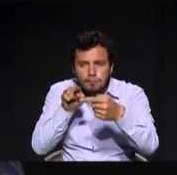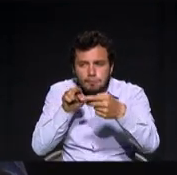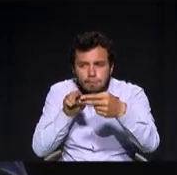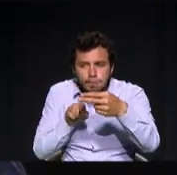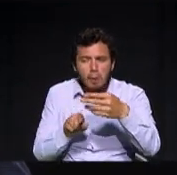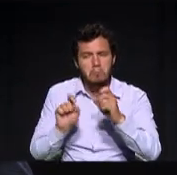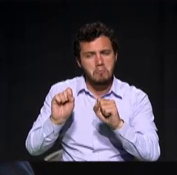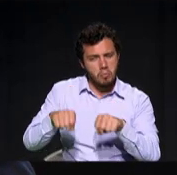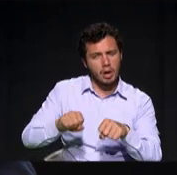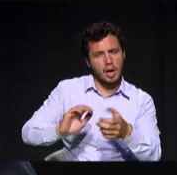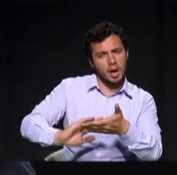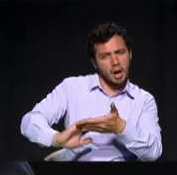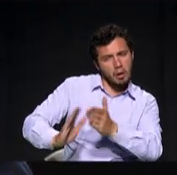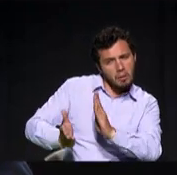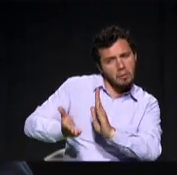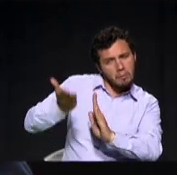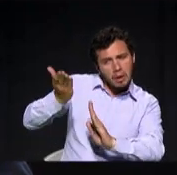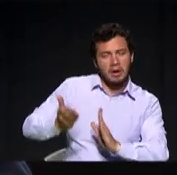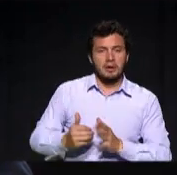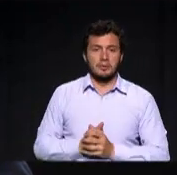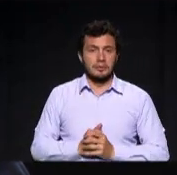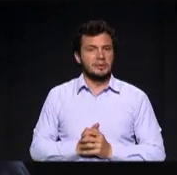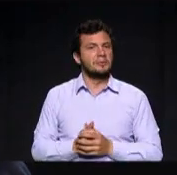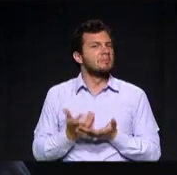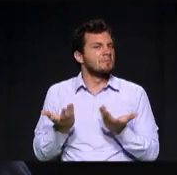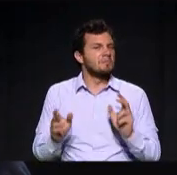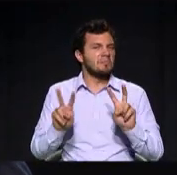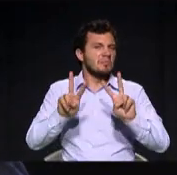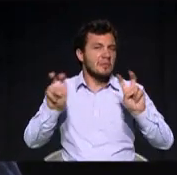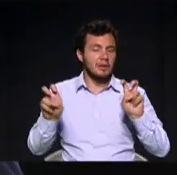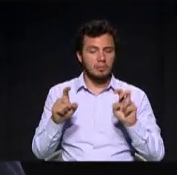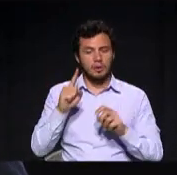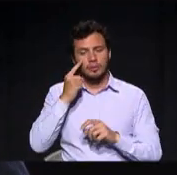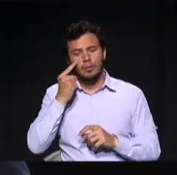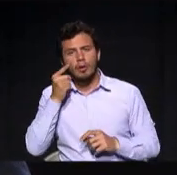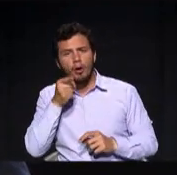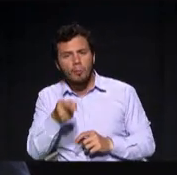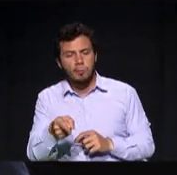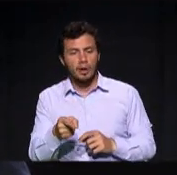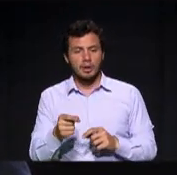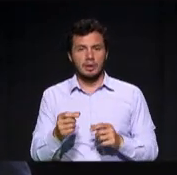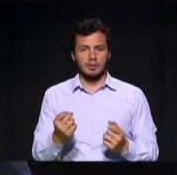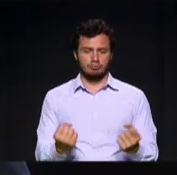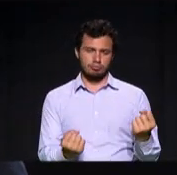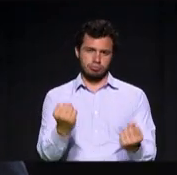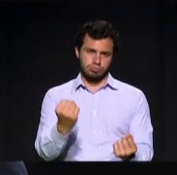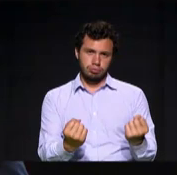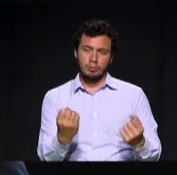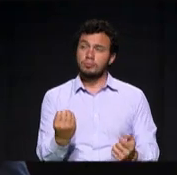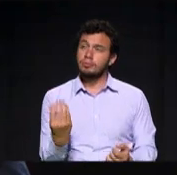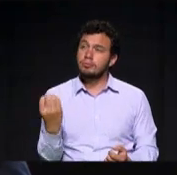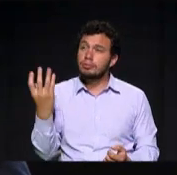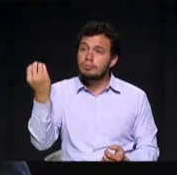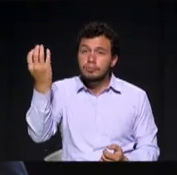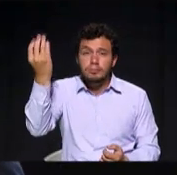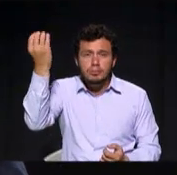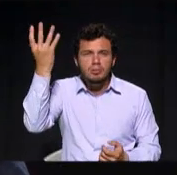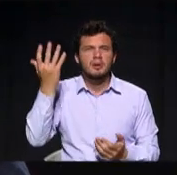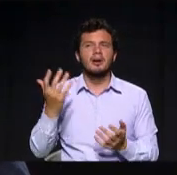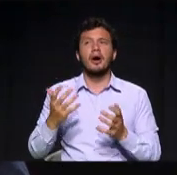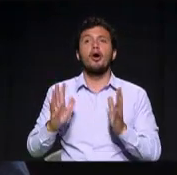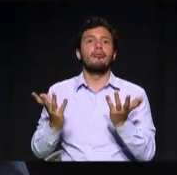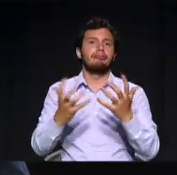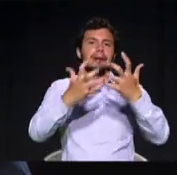que hay que hacer mucho énfasis en lo que tiene que ver con la revisión y el control de las emisiones por parte del sector industrial